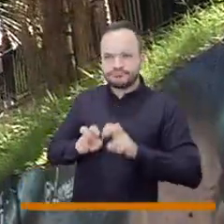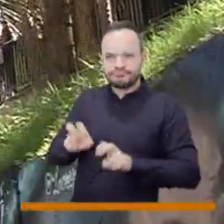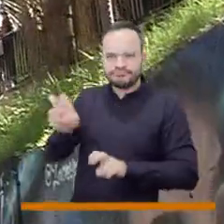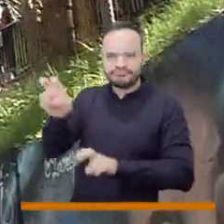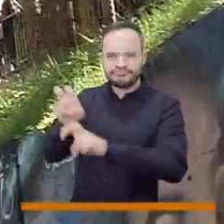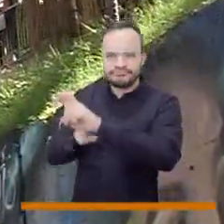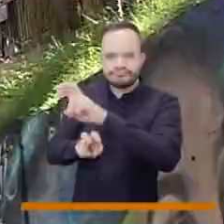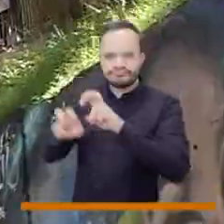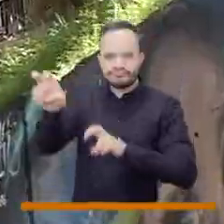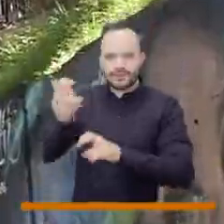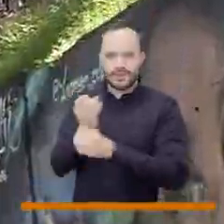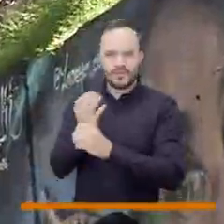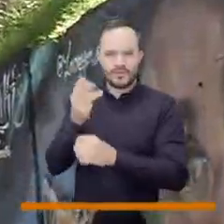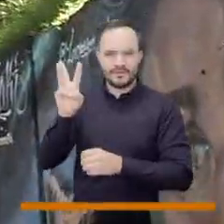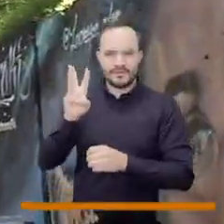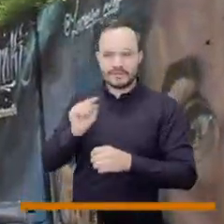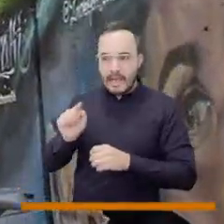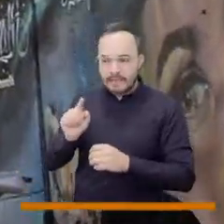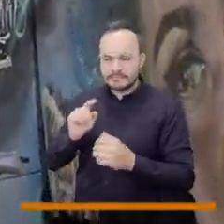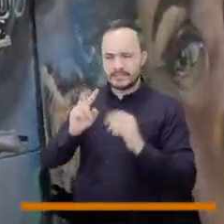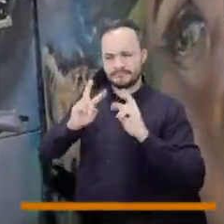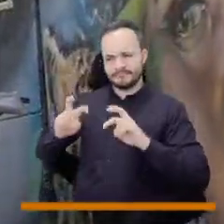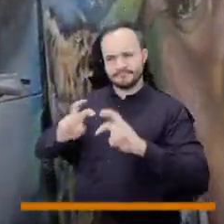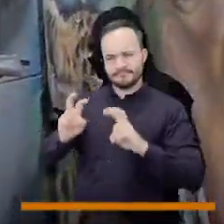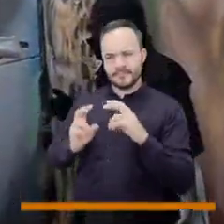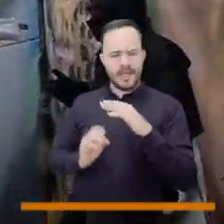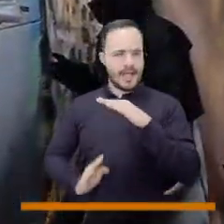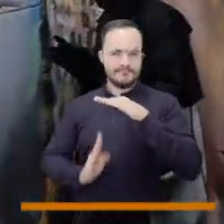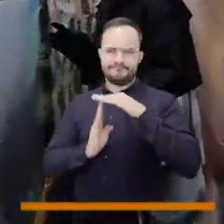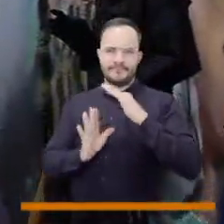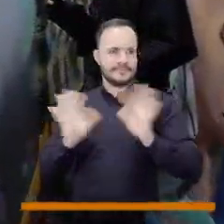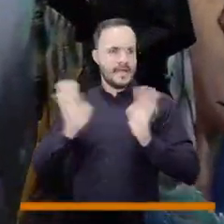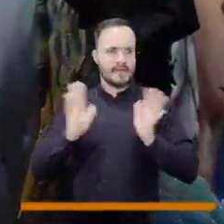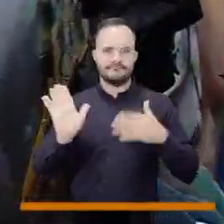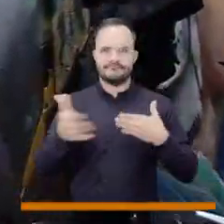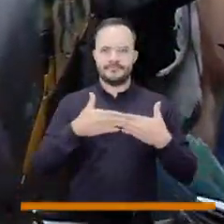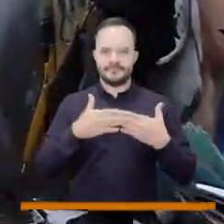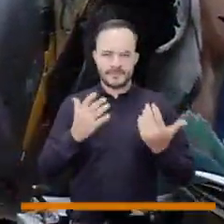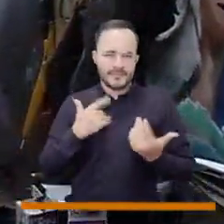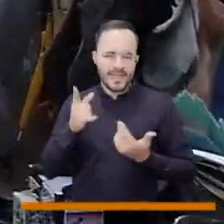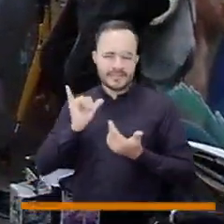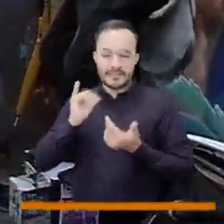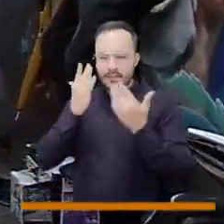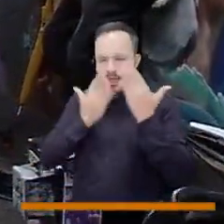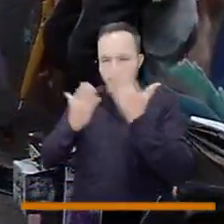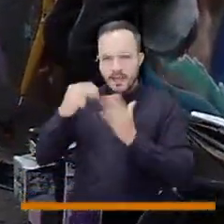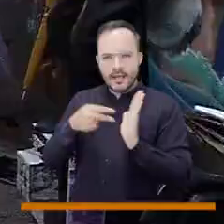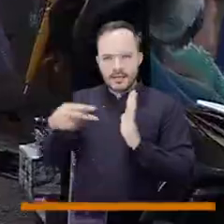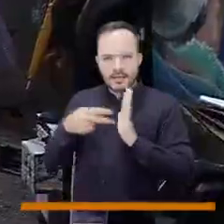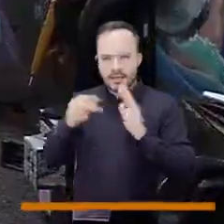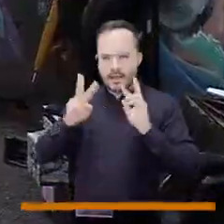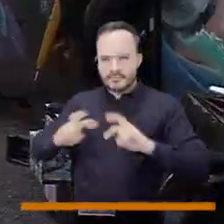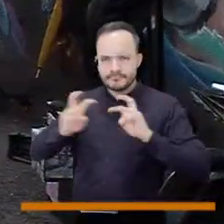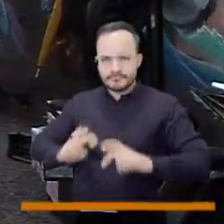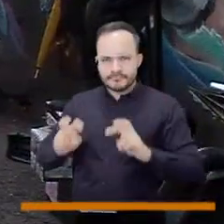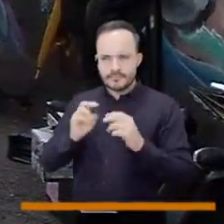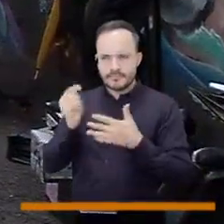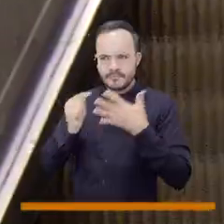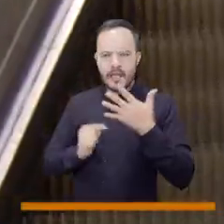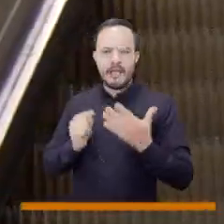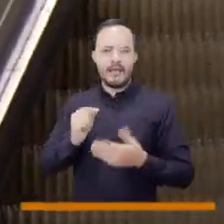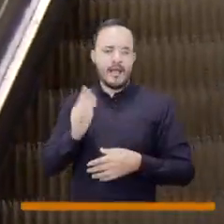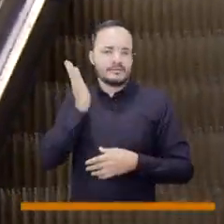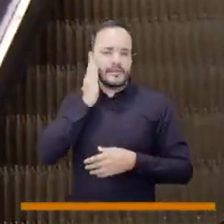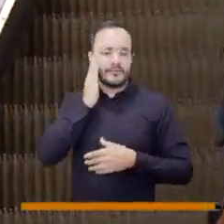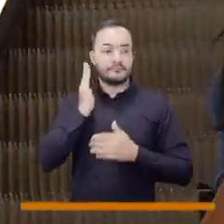El propósito de estos estudios son estudios técnicos que nos permiten identificar cuál es el límite máximo de acogida que puede tener esa